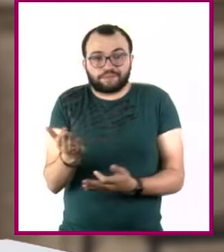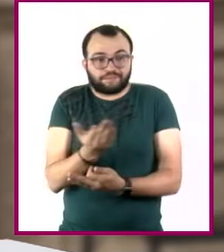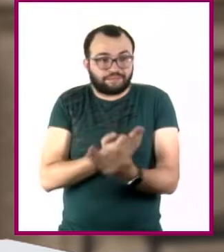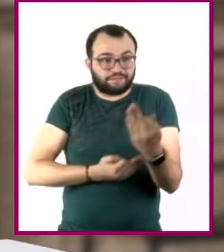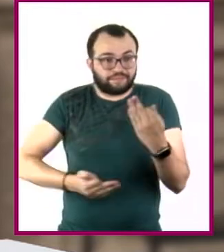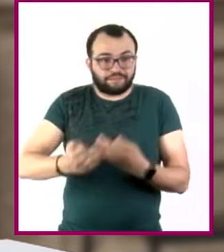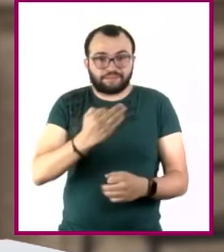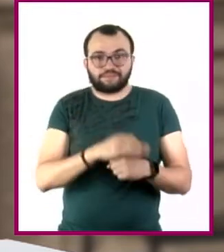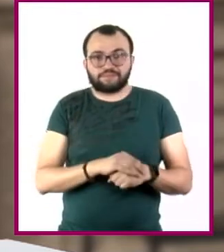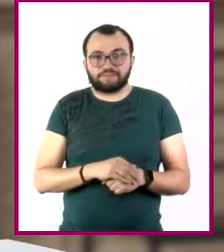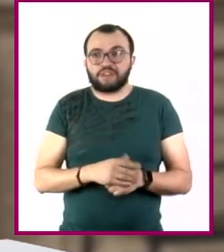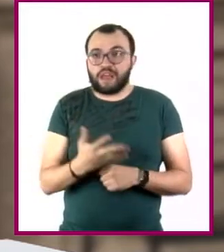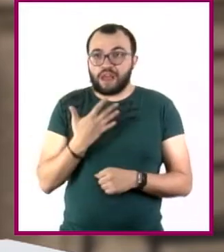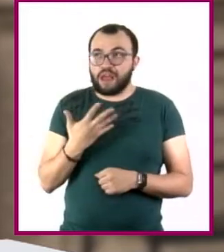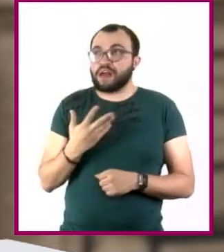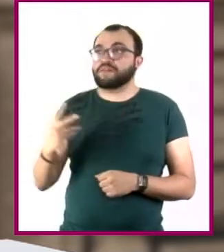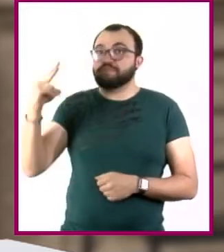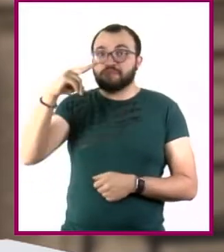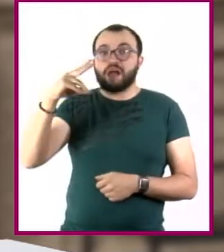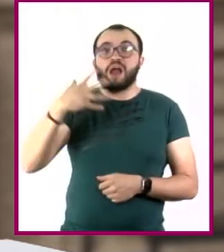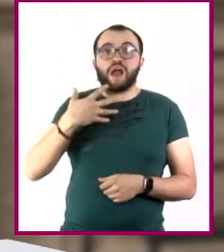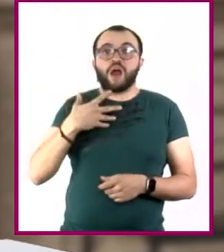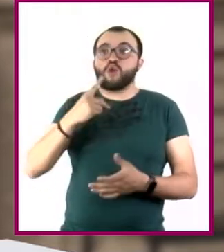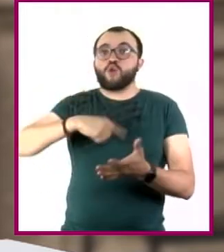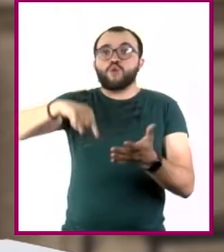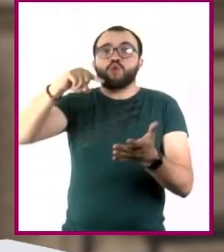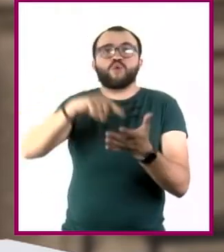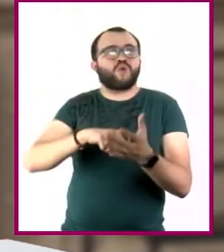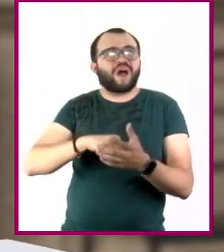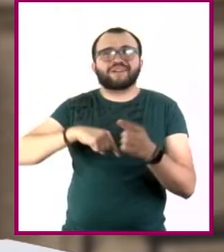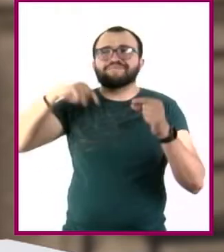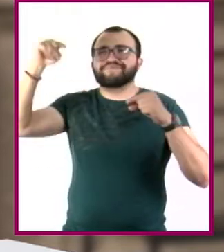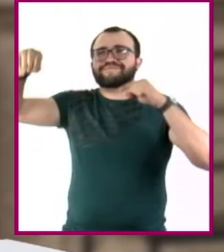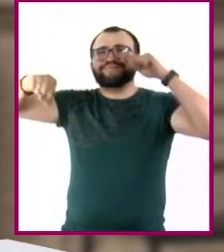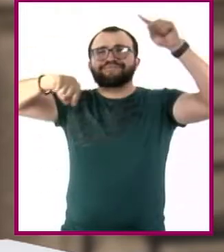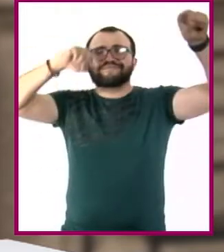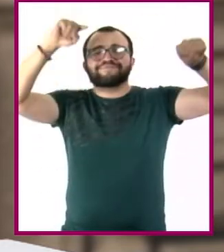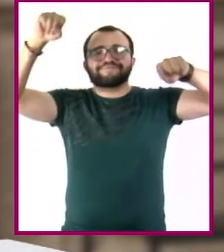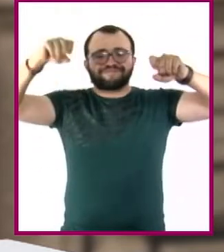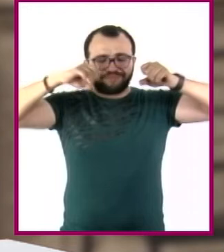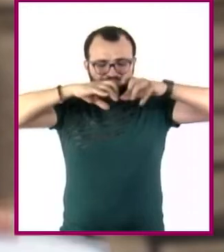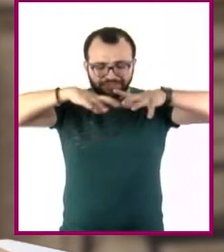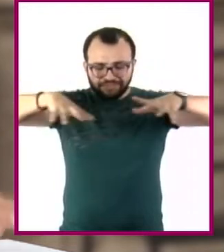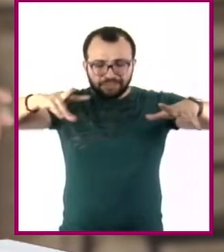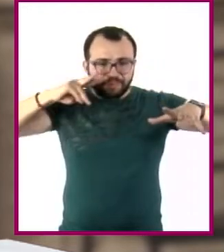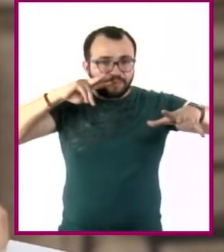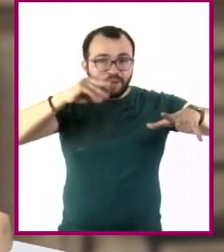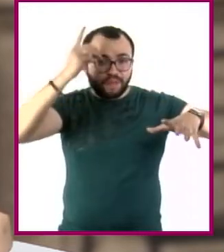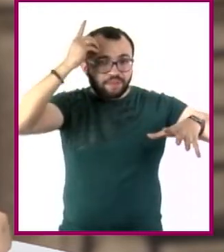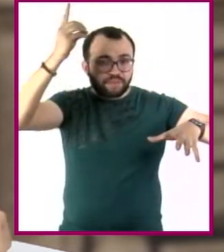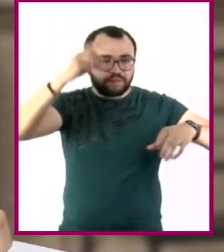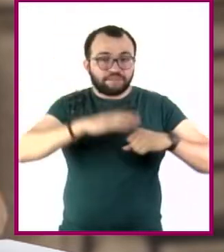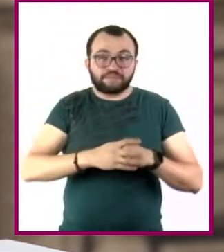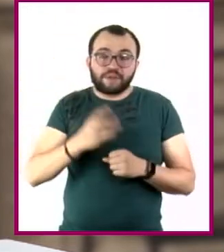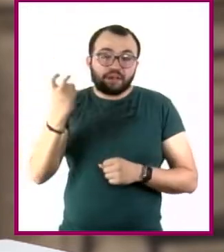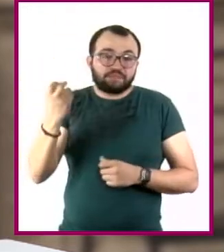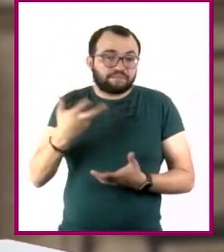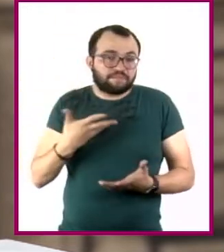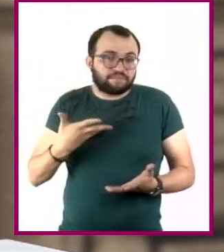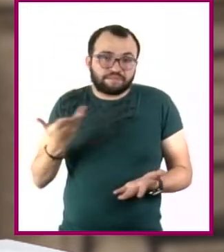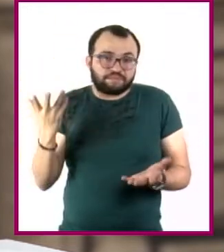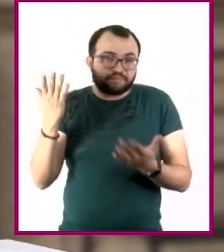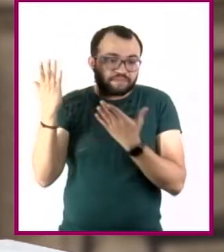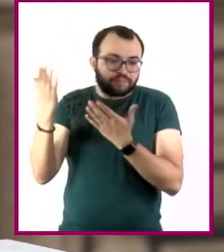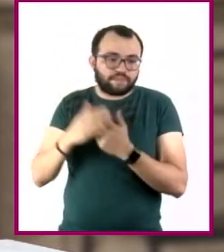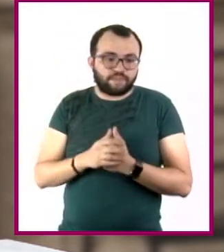Es omnipotente. Está en todos lados. Es omnipresente. Ahora hay de dos sopas. O Dios tiene